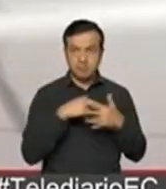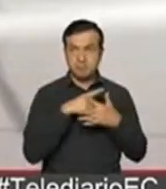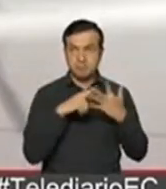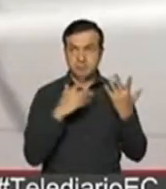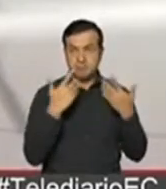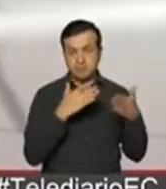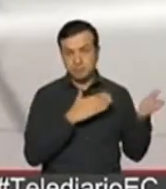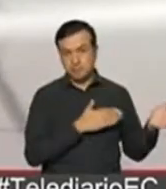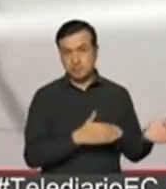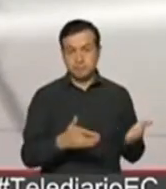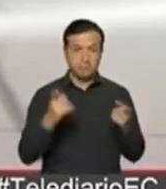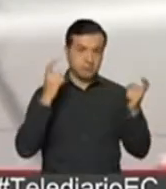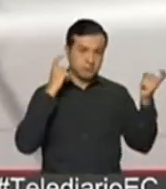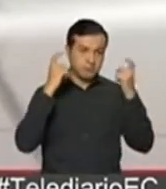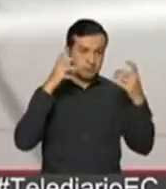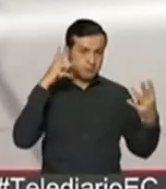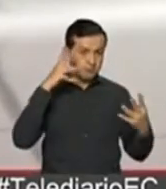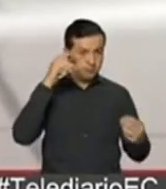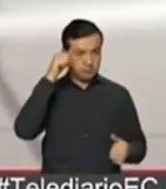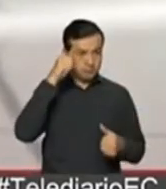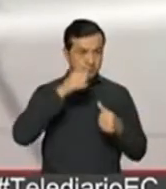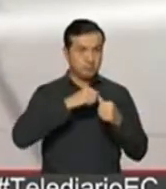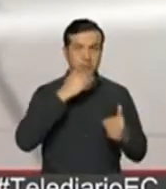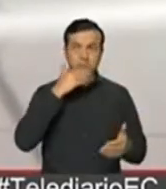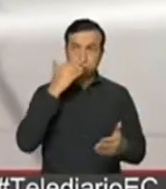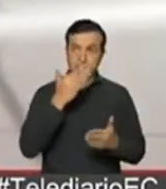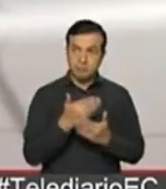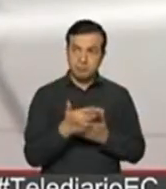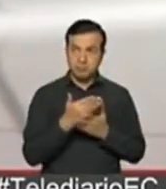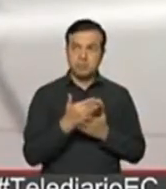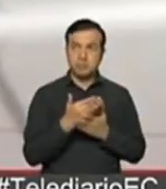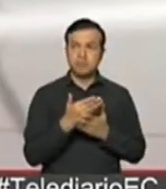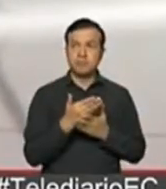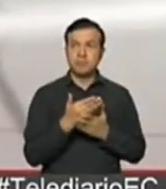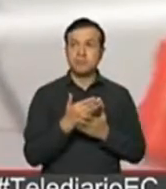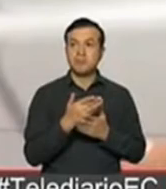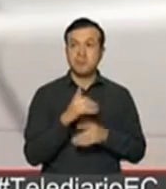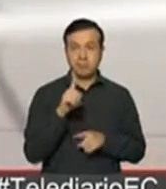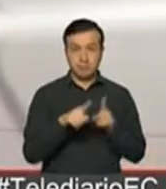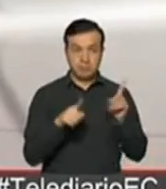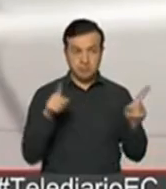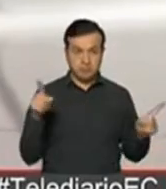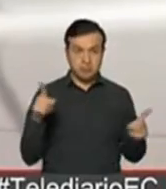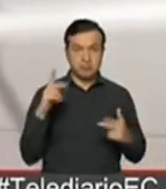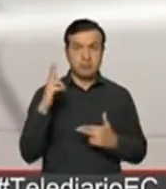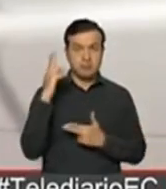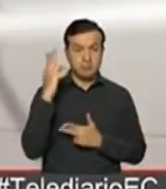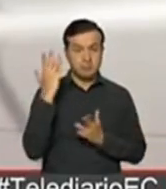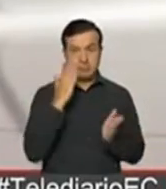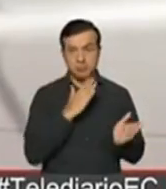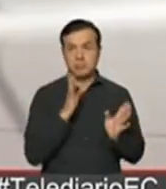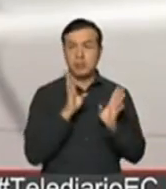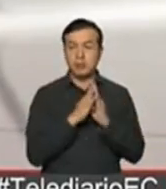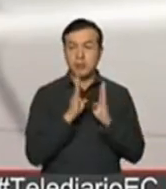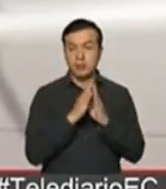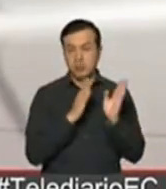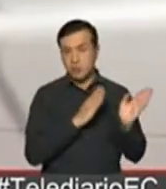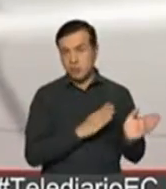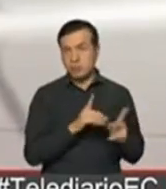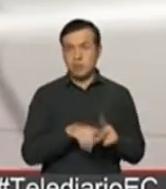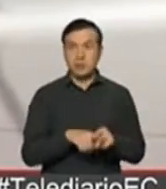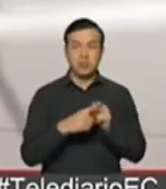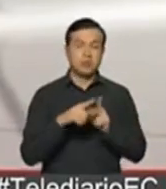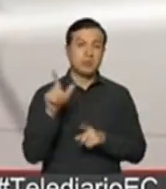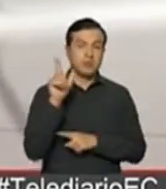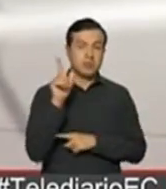fue la conducción de la guerra recordamos y agradecemos a nuestros corresponsales de defensa hemos tenido algunos eventos académicos que iniciamos